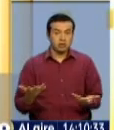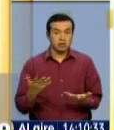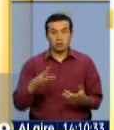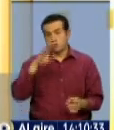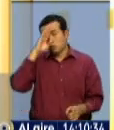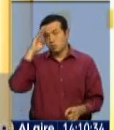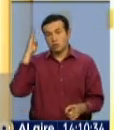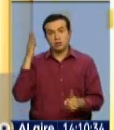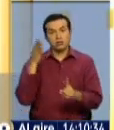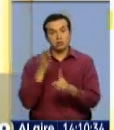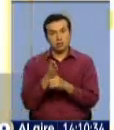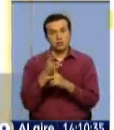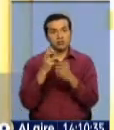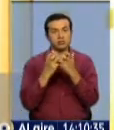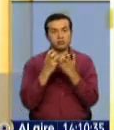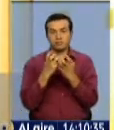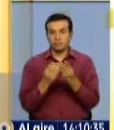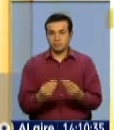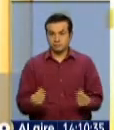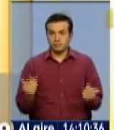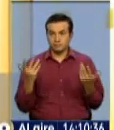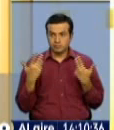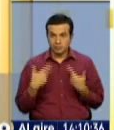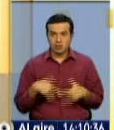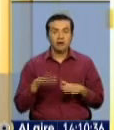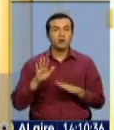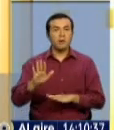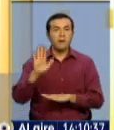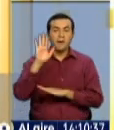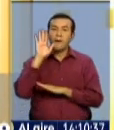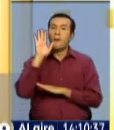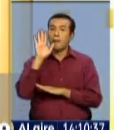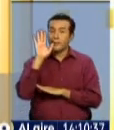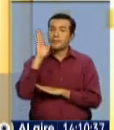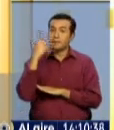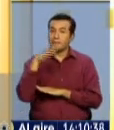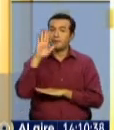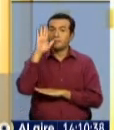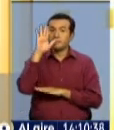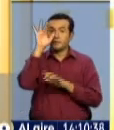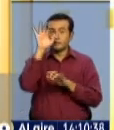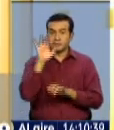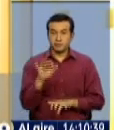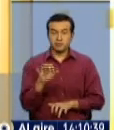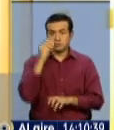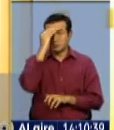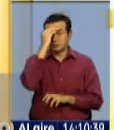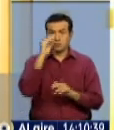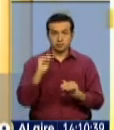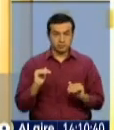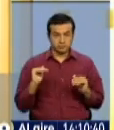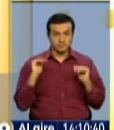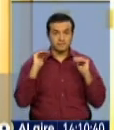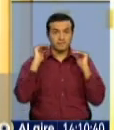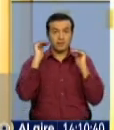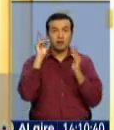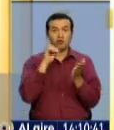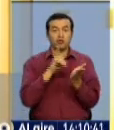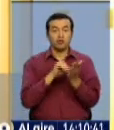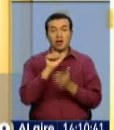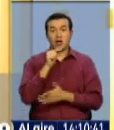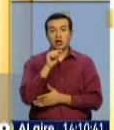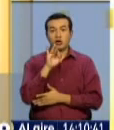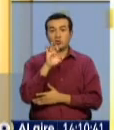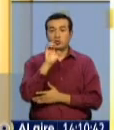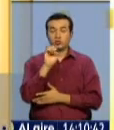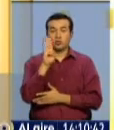meta es buscarle una solución. Hemos tenido el compromiso del señor Secretario de Educación Superior, el doctor Augusto Barrera,